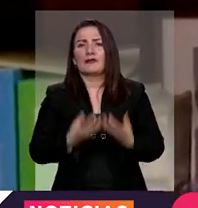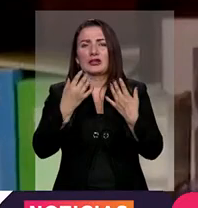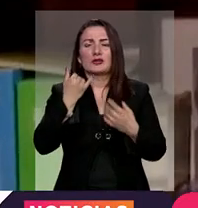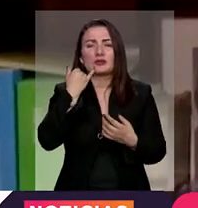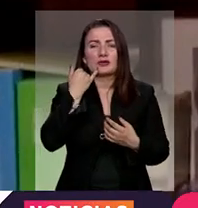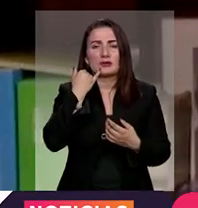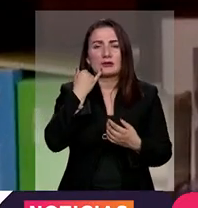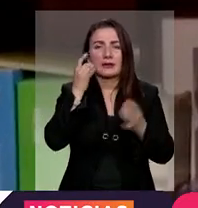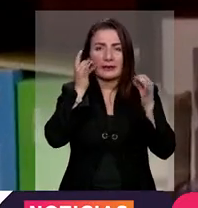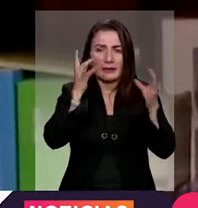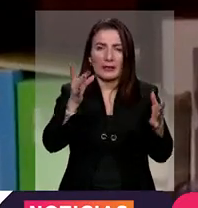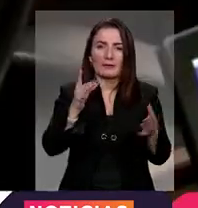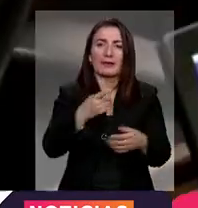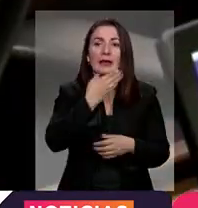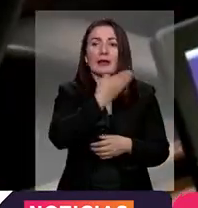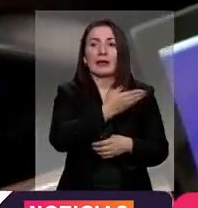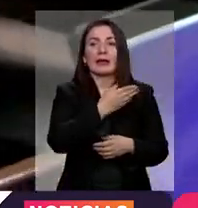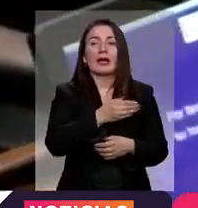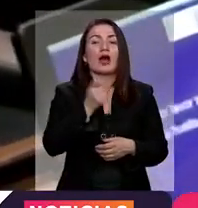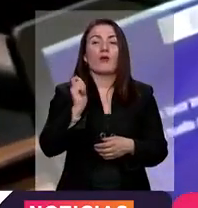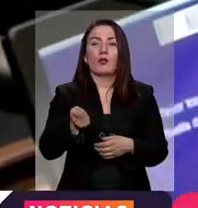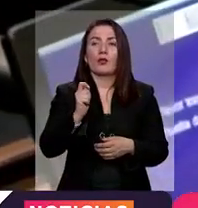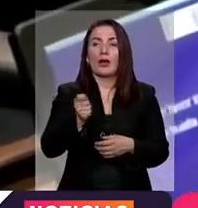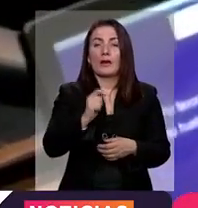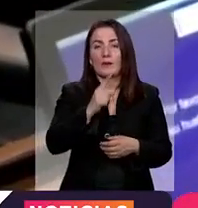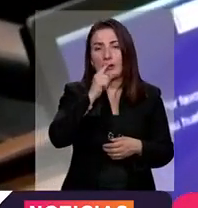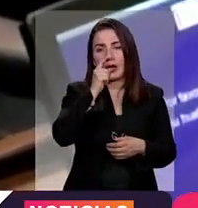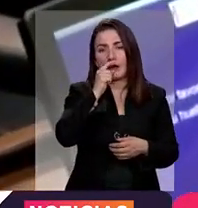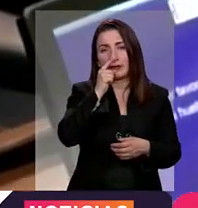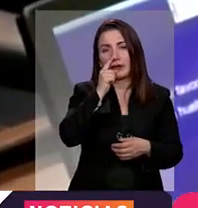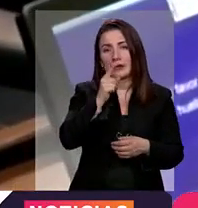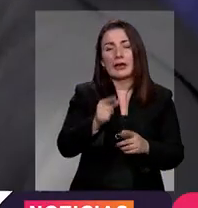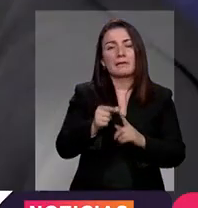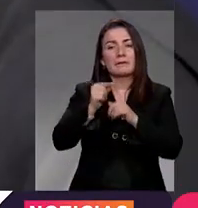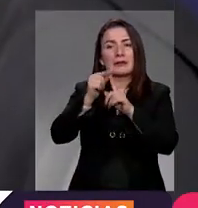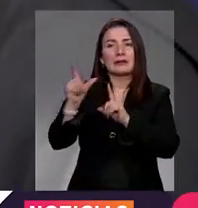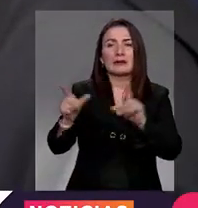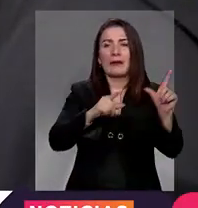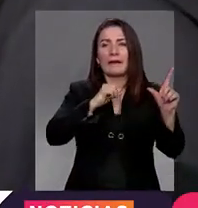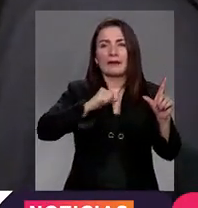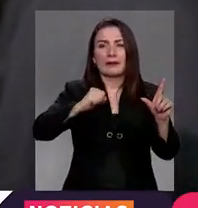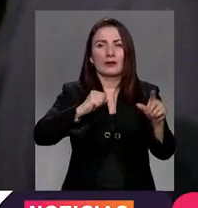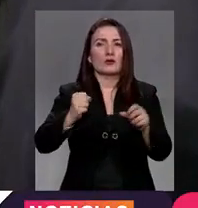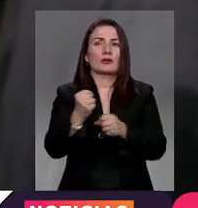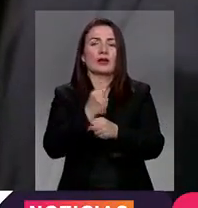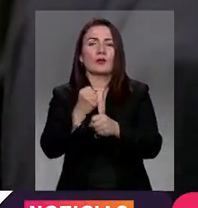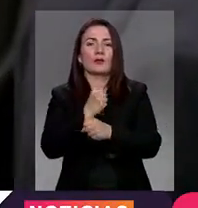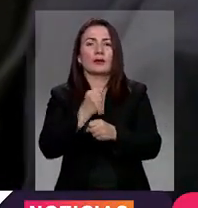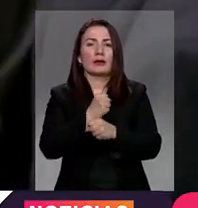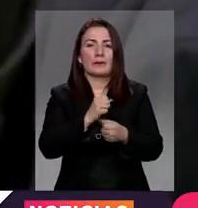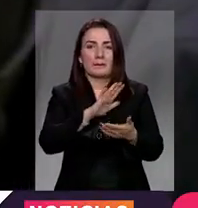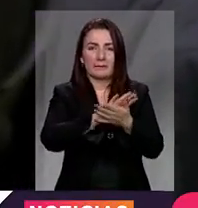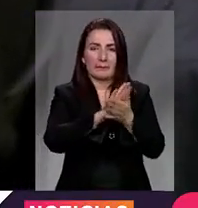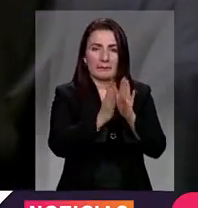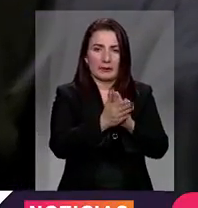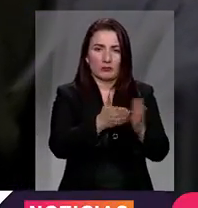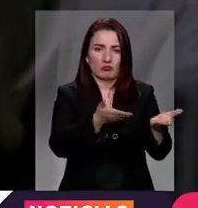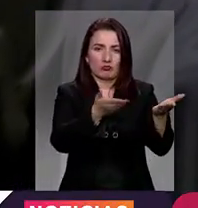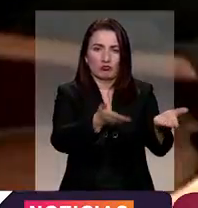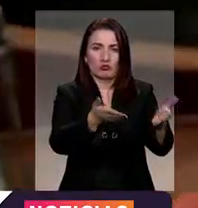agravó. Gerlain era abogado de la Universidad Javeriana y especialista en derecho laboral. Paz en su tumba.